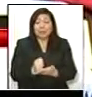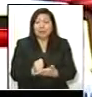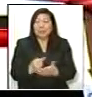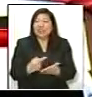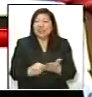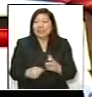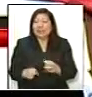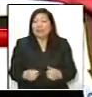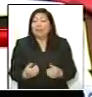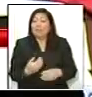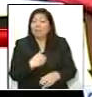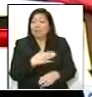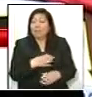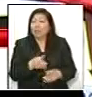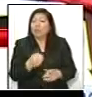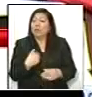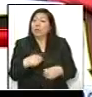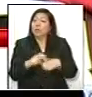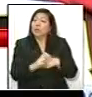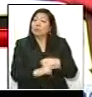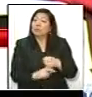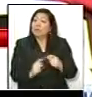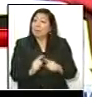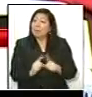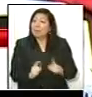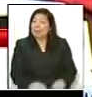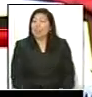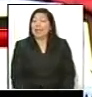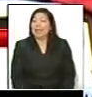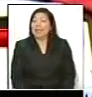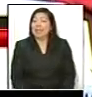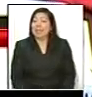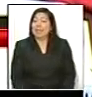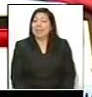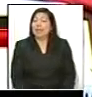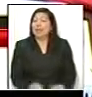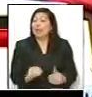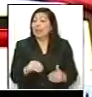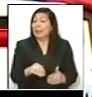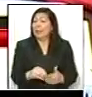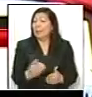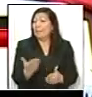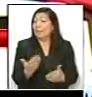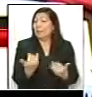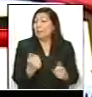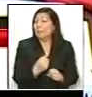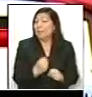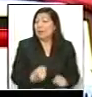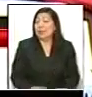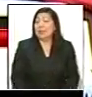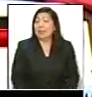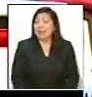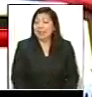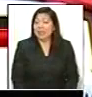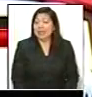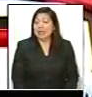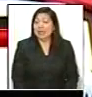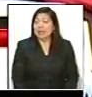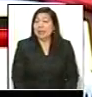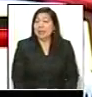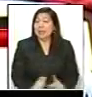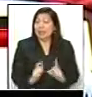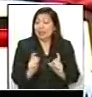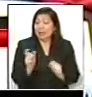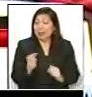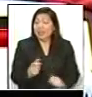de decisiones en favor de nuestro país. Sin embargo, y dado que tenemos el pedido en esta mañana de la